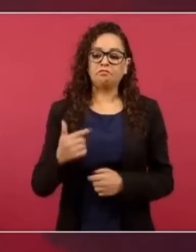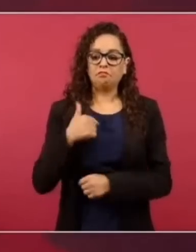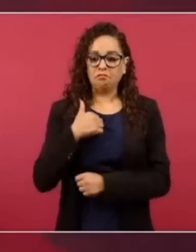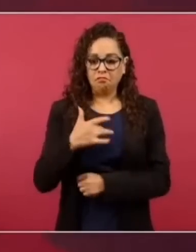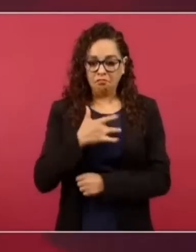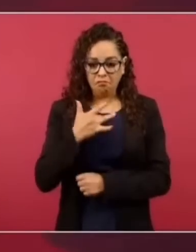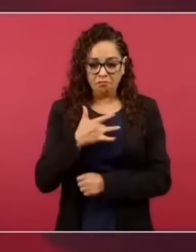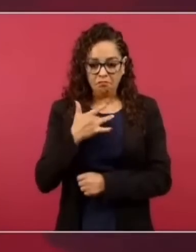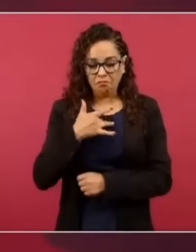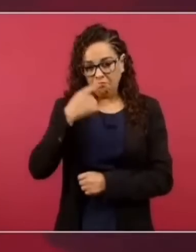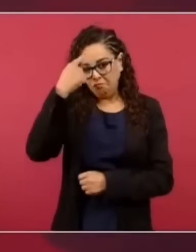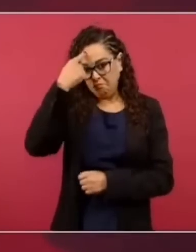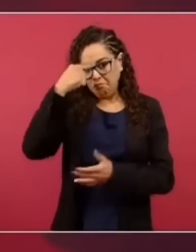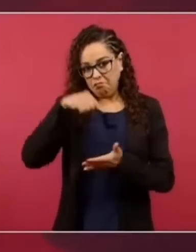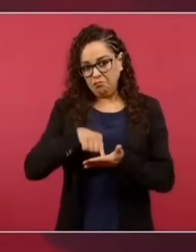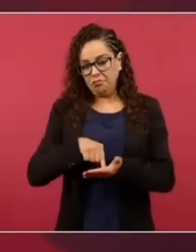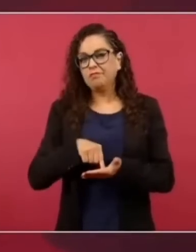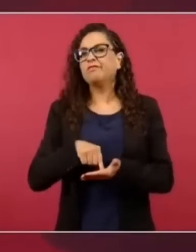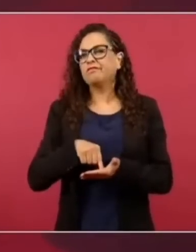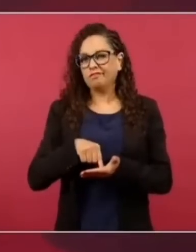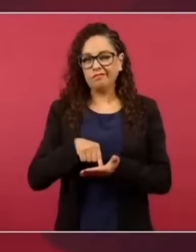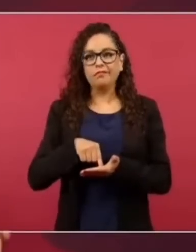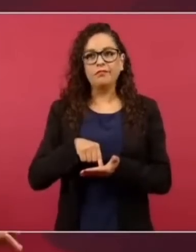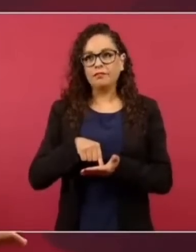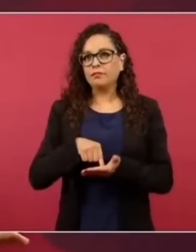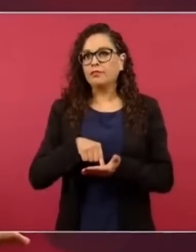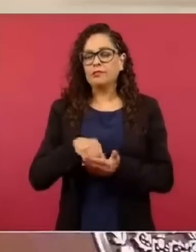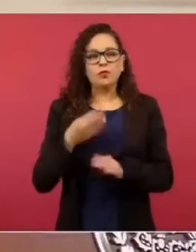importante que se